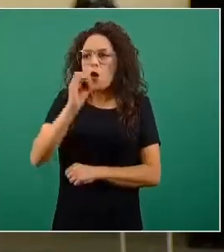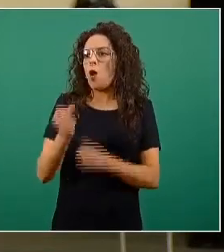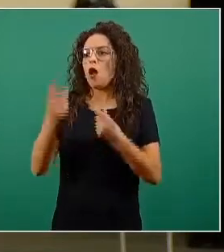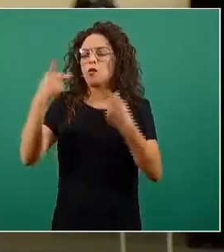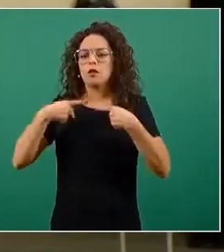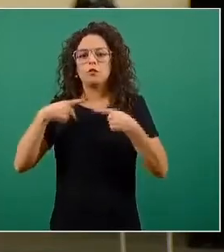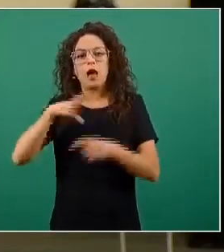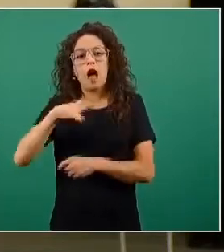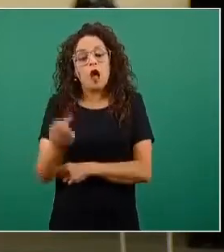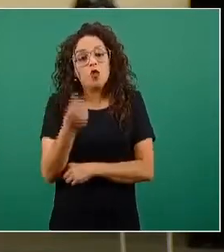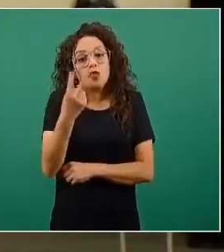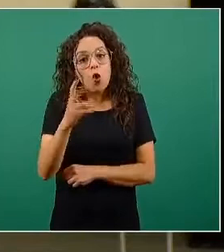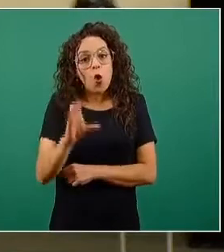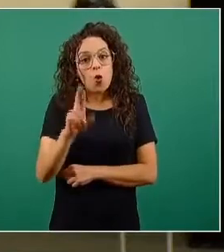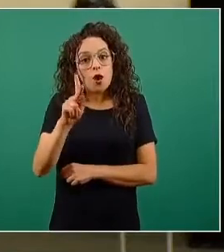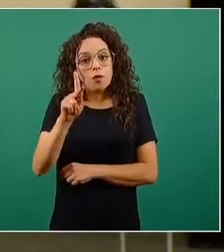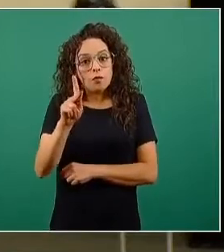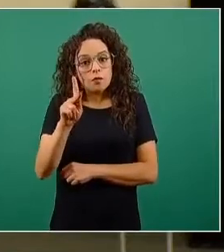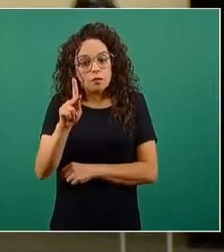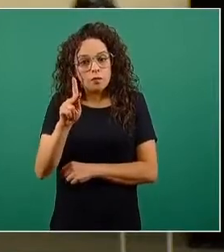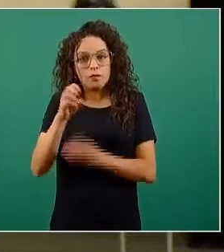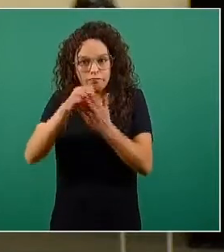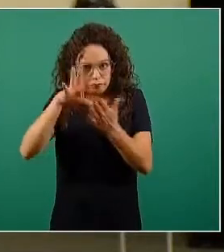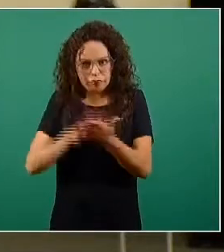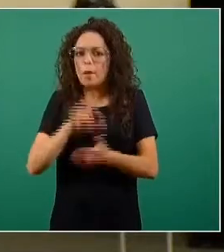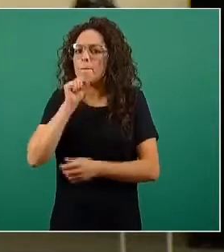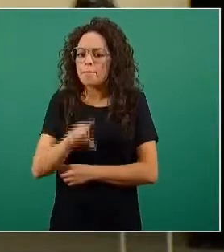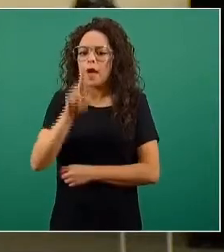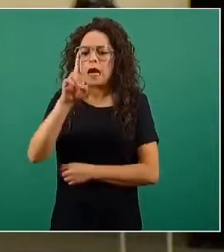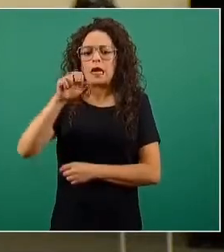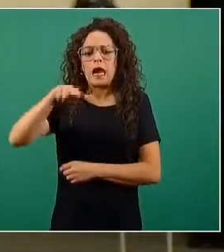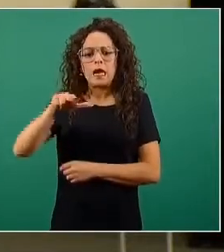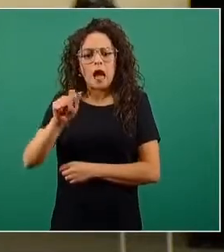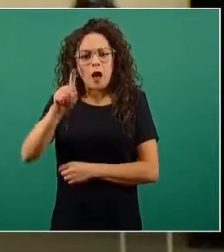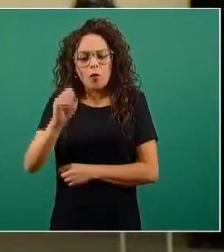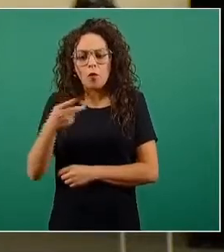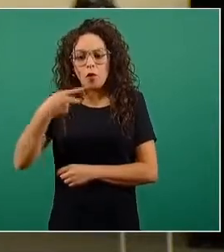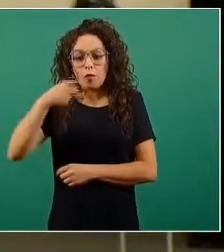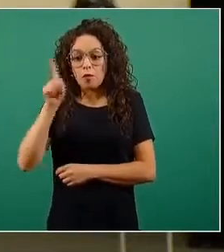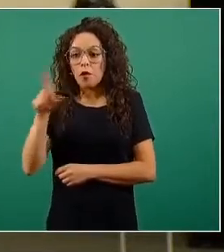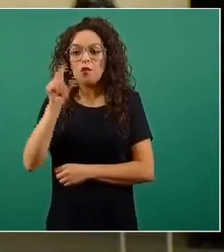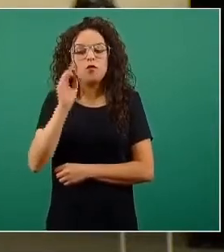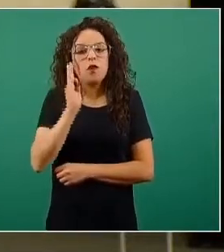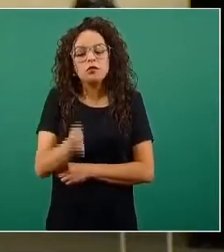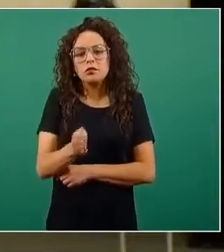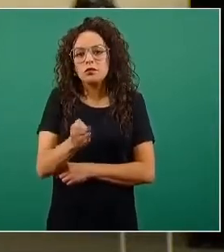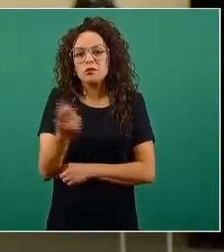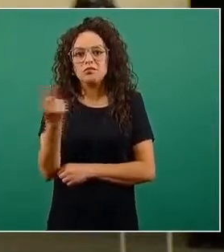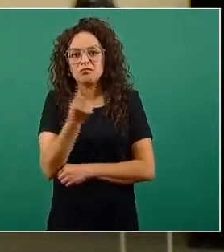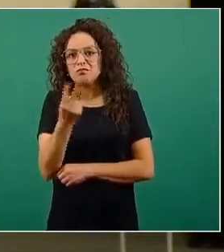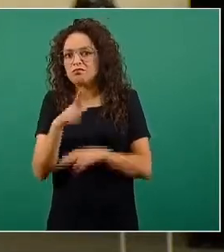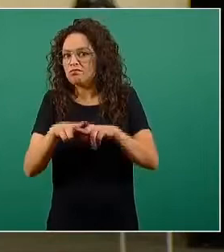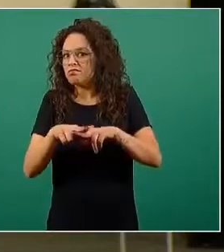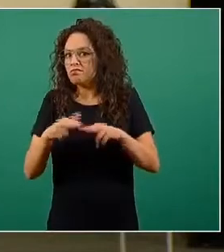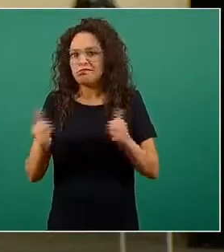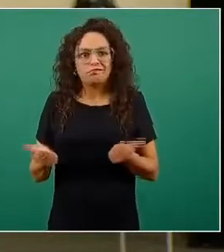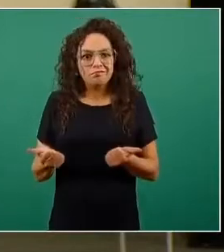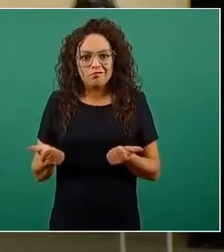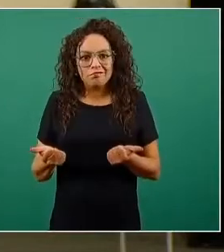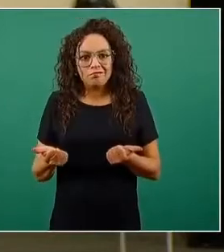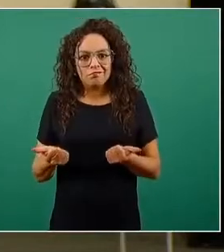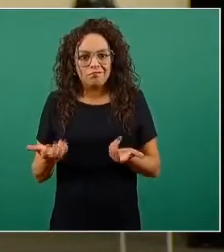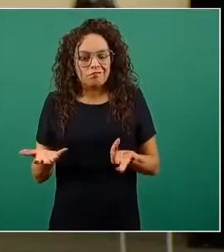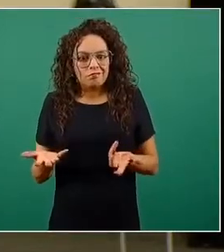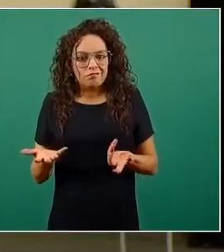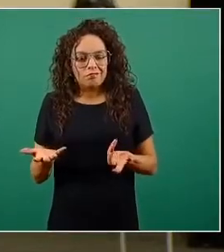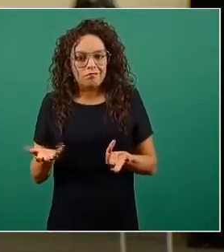ambas reconocidas en el RENAPO, pero no, la plataforma no acepta ninguna de las dos, ¿no? O entonces,